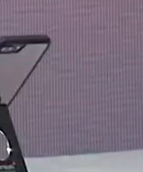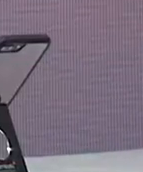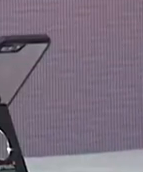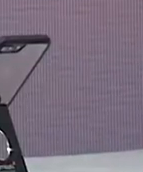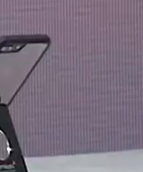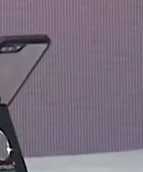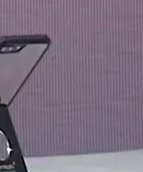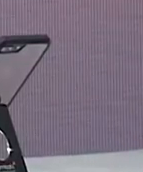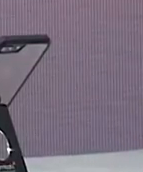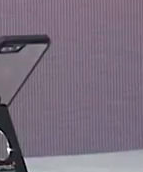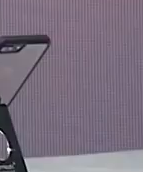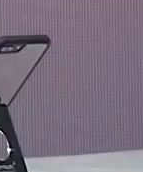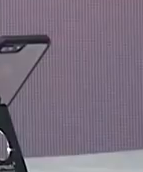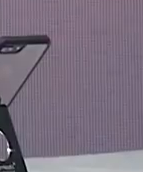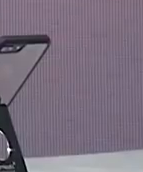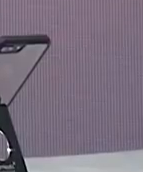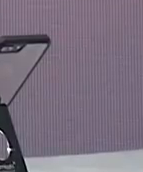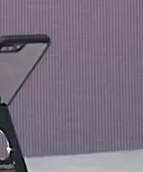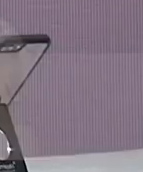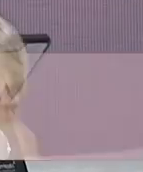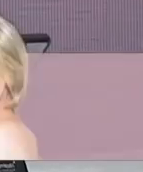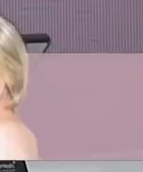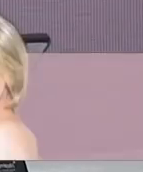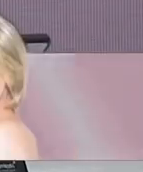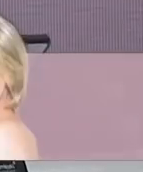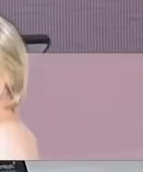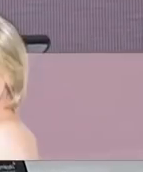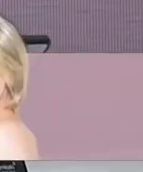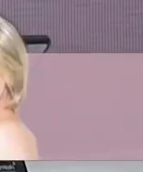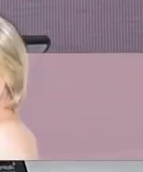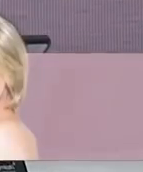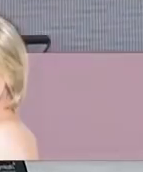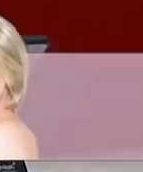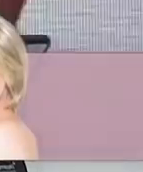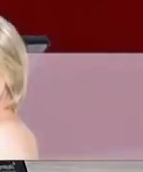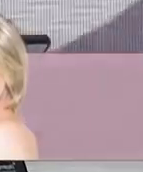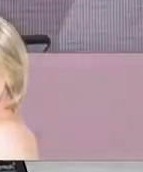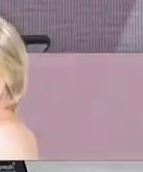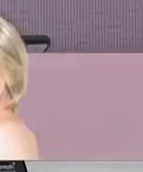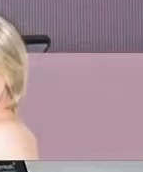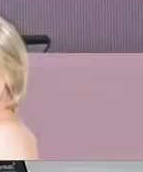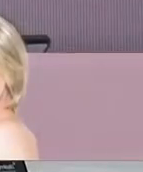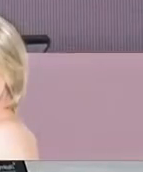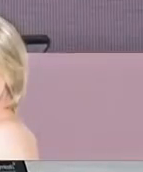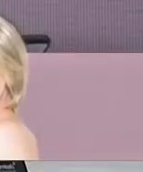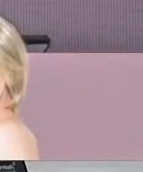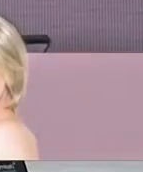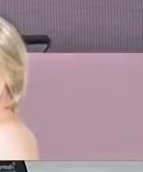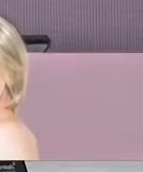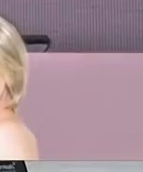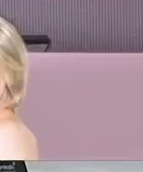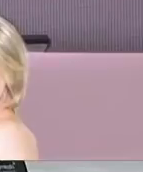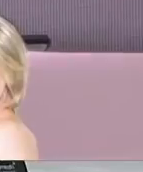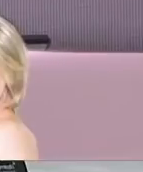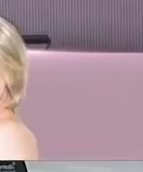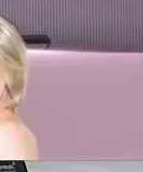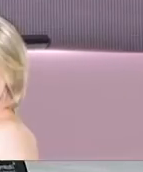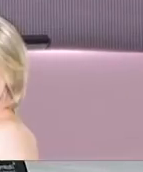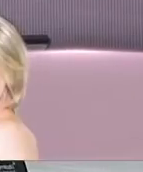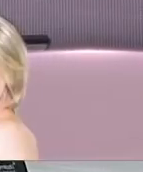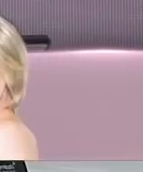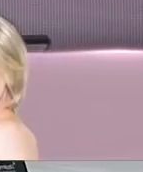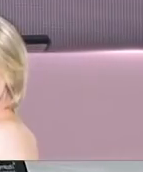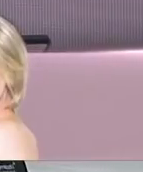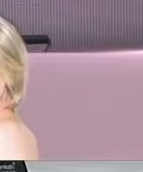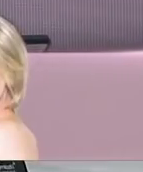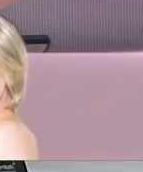¿no es un clásico esto? Mejor ni me lo hago porque si me lo hago, aparece algo. No, a mí no me va a